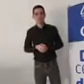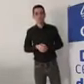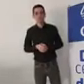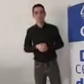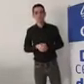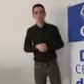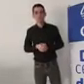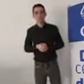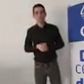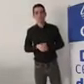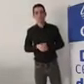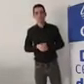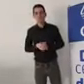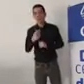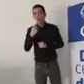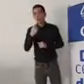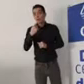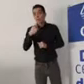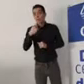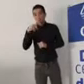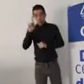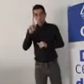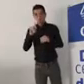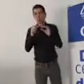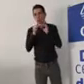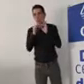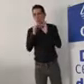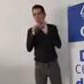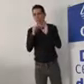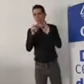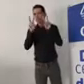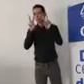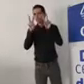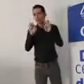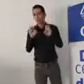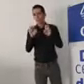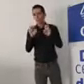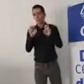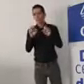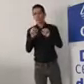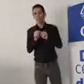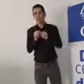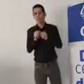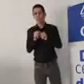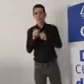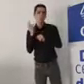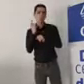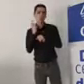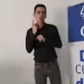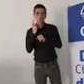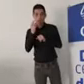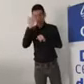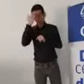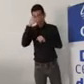en términos democráticos, los jóvenes, tanto en México como en Colombia, pueden definir una candidatura presidencial,